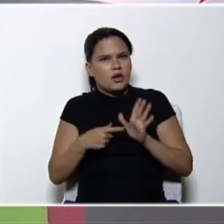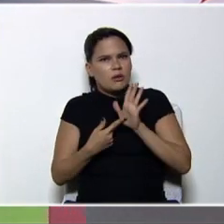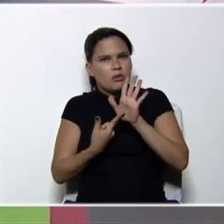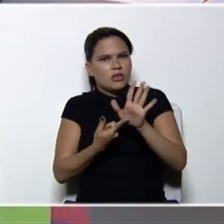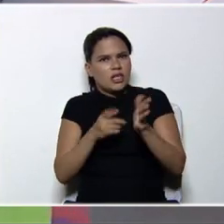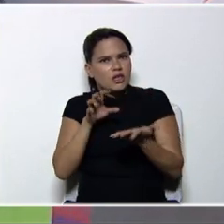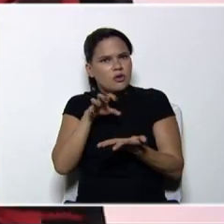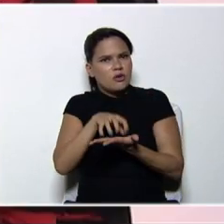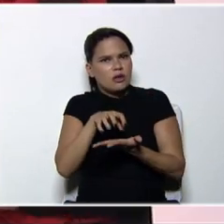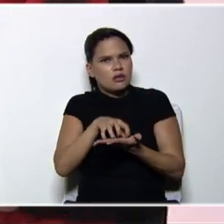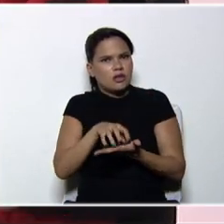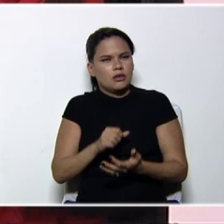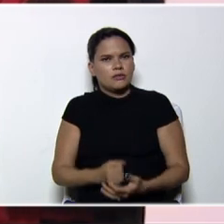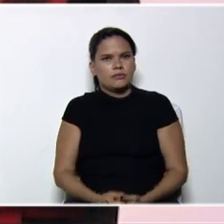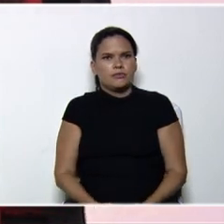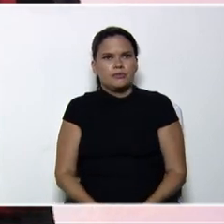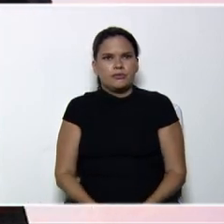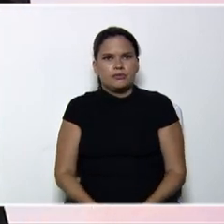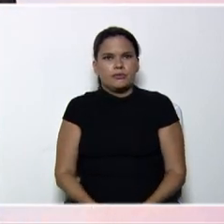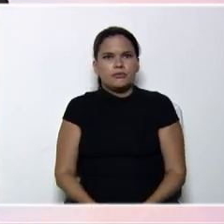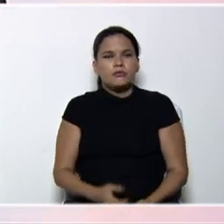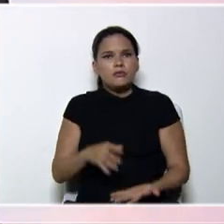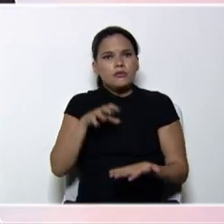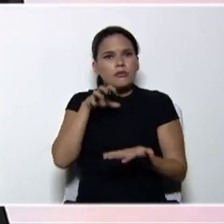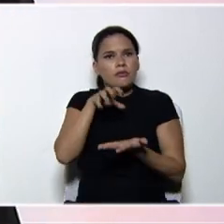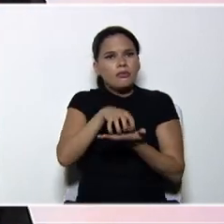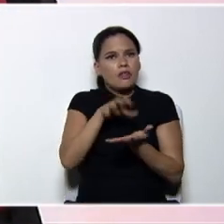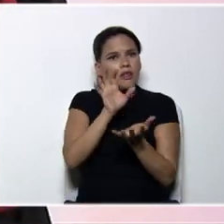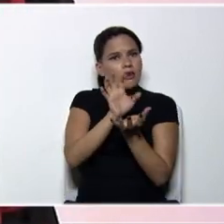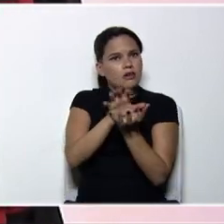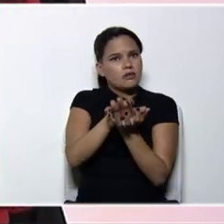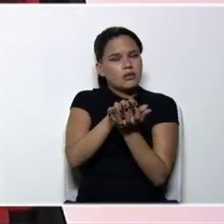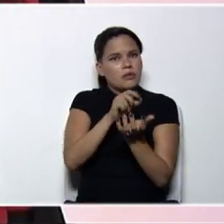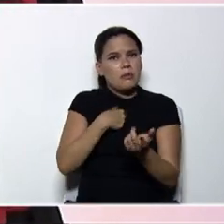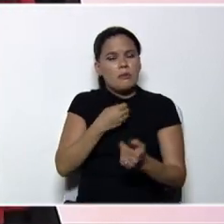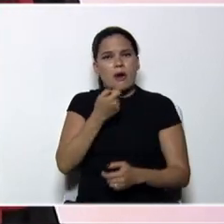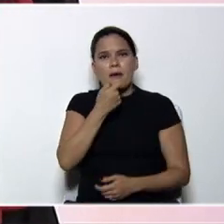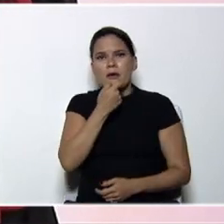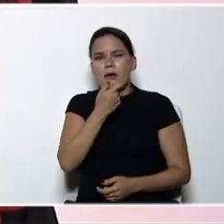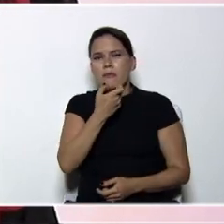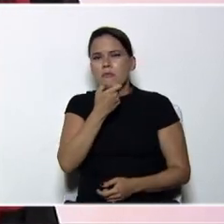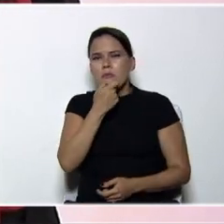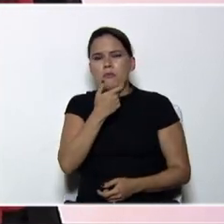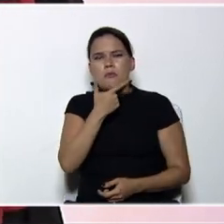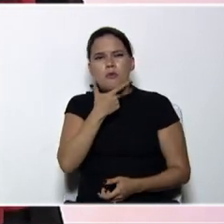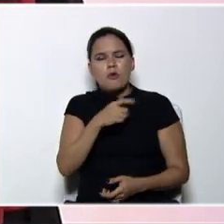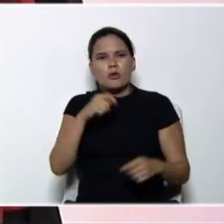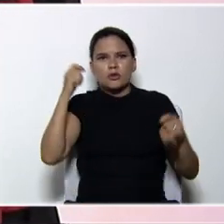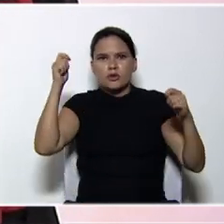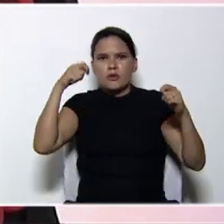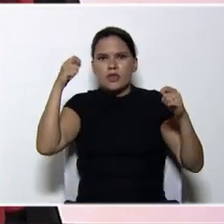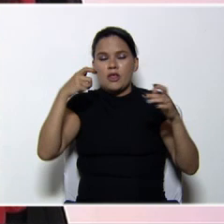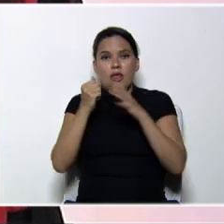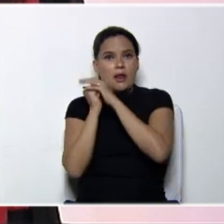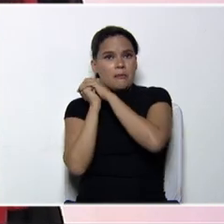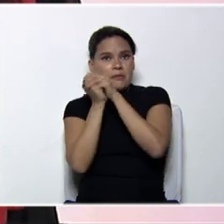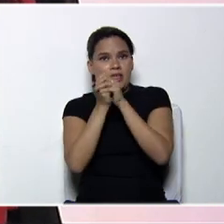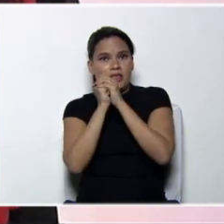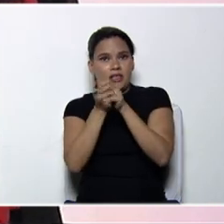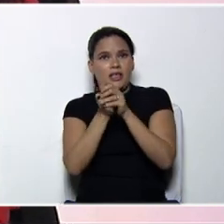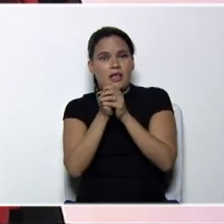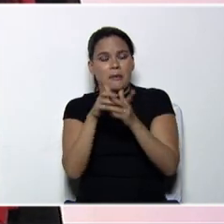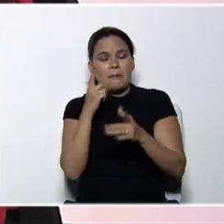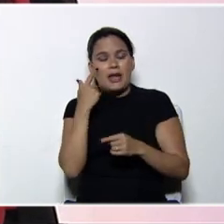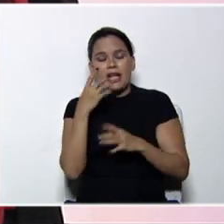un estado. Es así, mi profe. Desde el estado Anzoátegui vamos a ver un hermoso video de la especialidad de piñatería, un tutorial, para